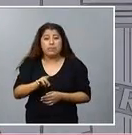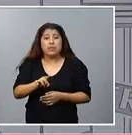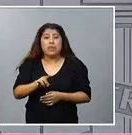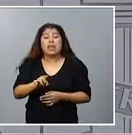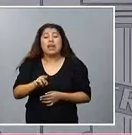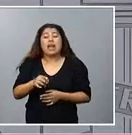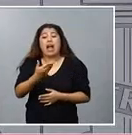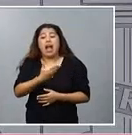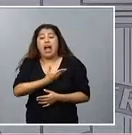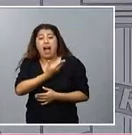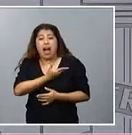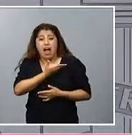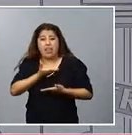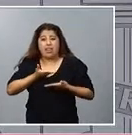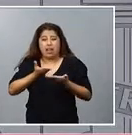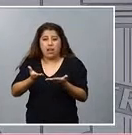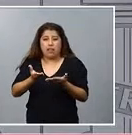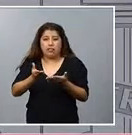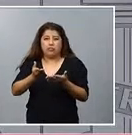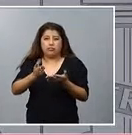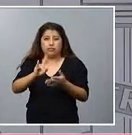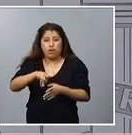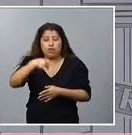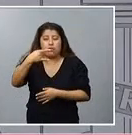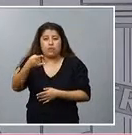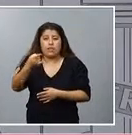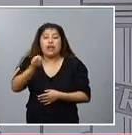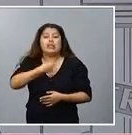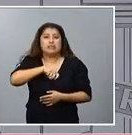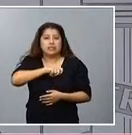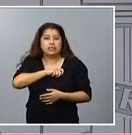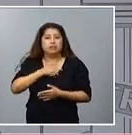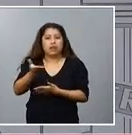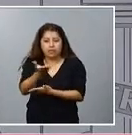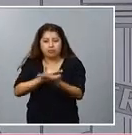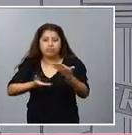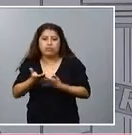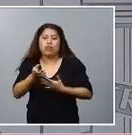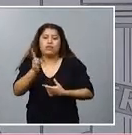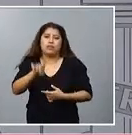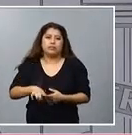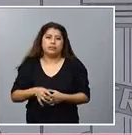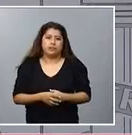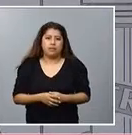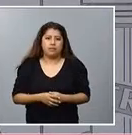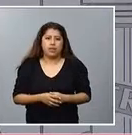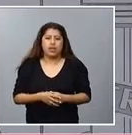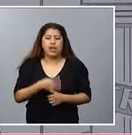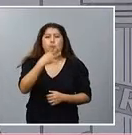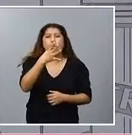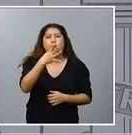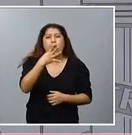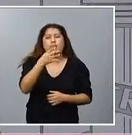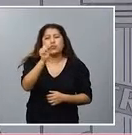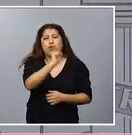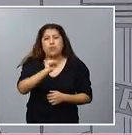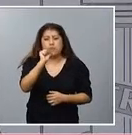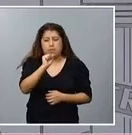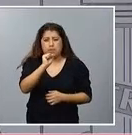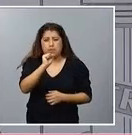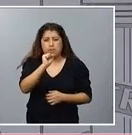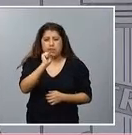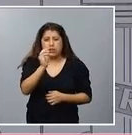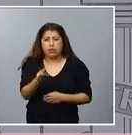Gaza, y en España también, lógicamente, la cooperación española aportará más de 4 millones de euros adicionales